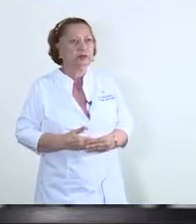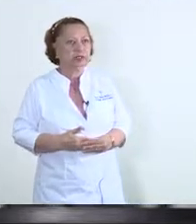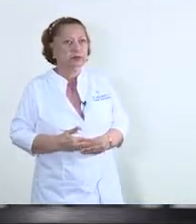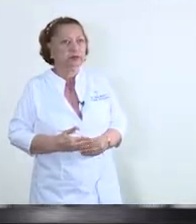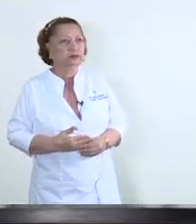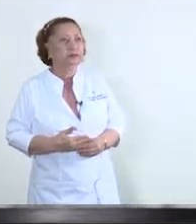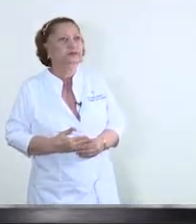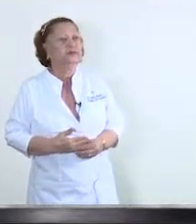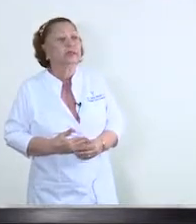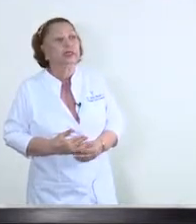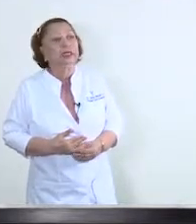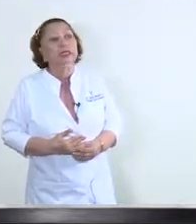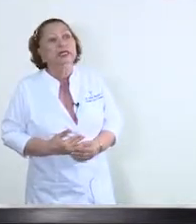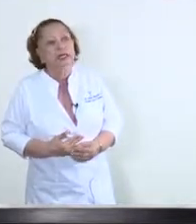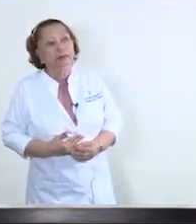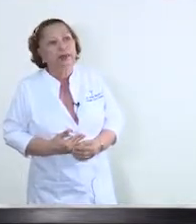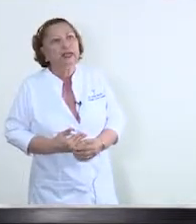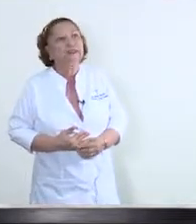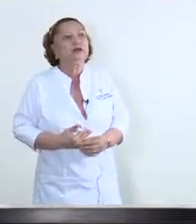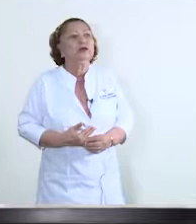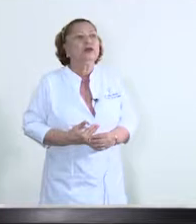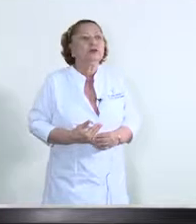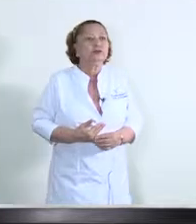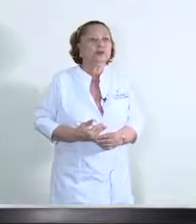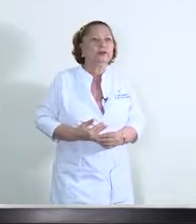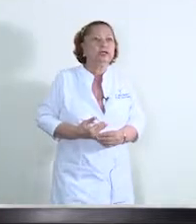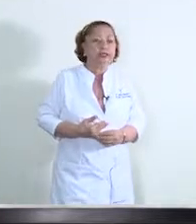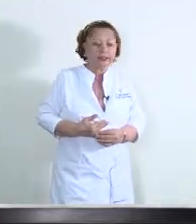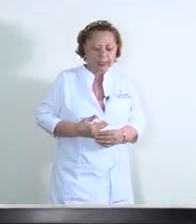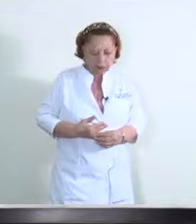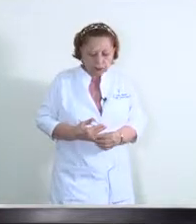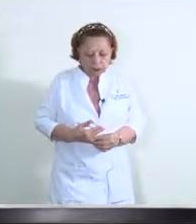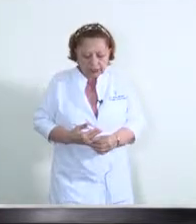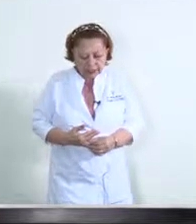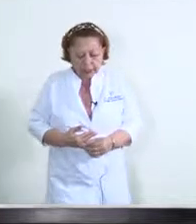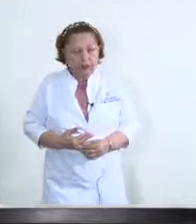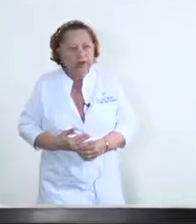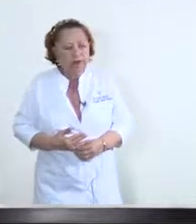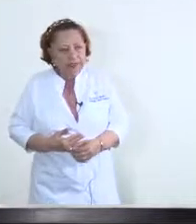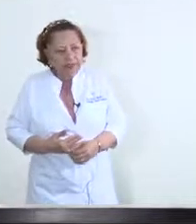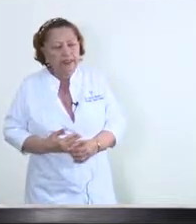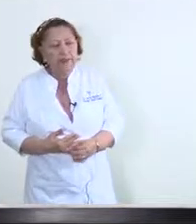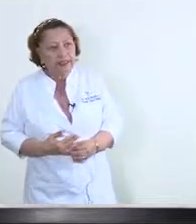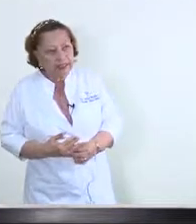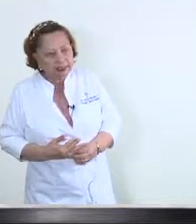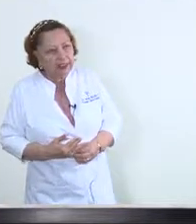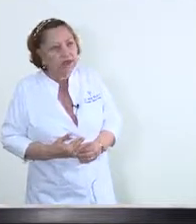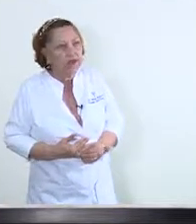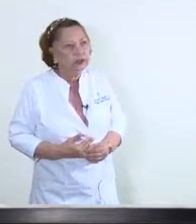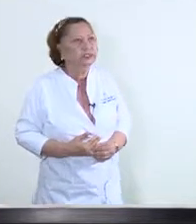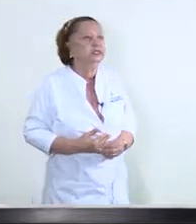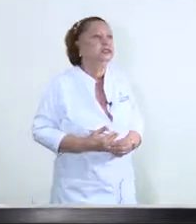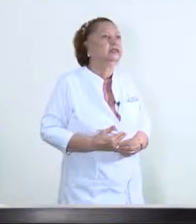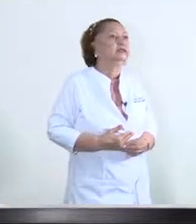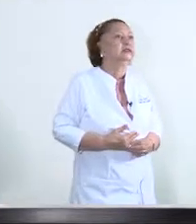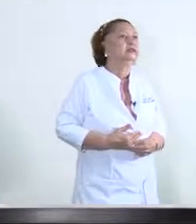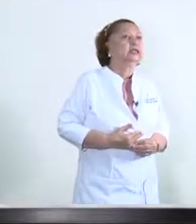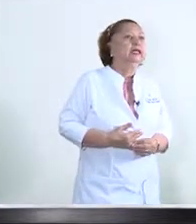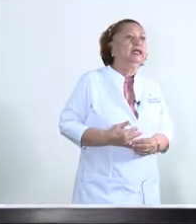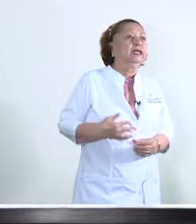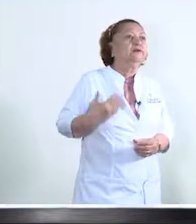en ese momento. ¿Qué pasa con la persona tanto directa, víctima directa como